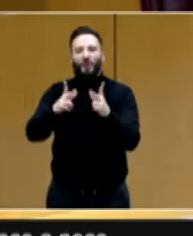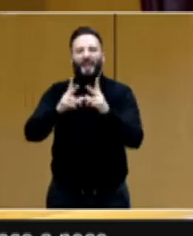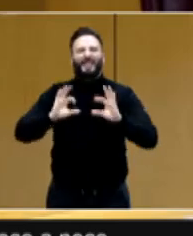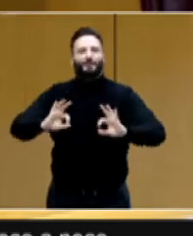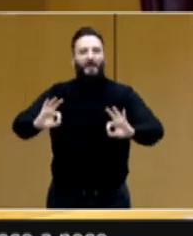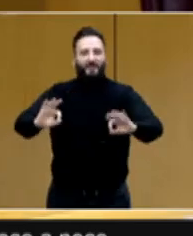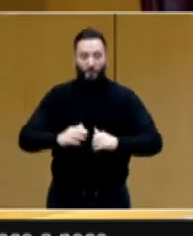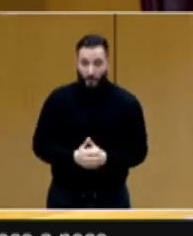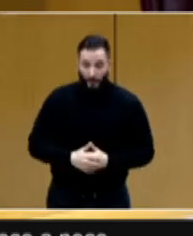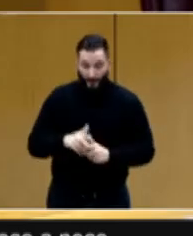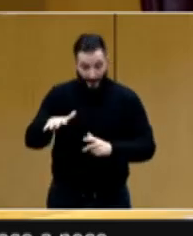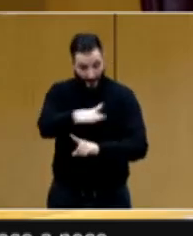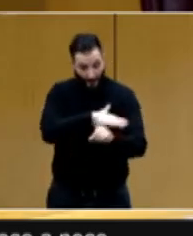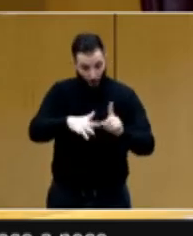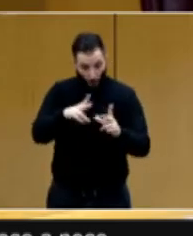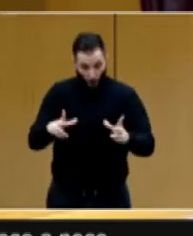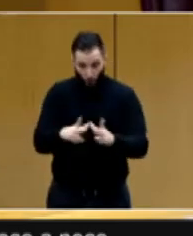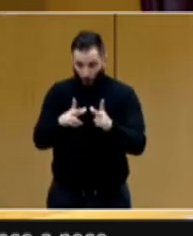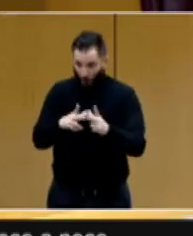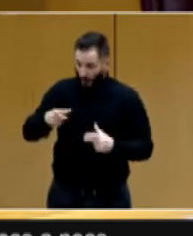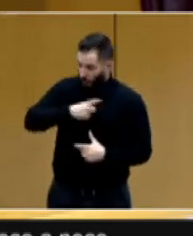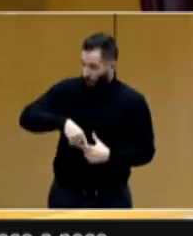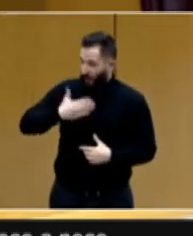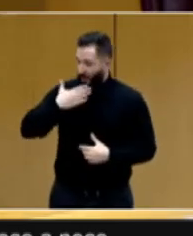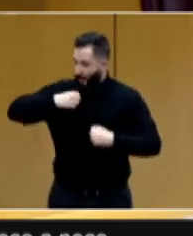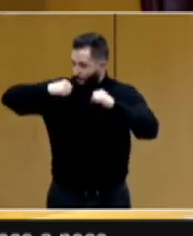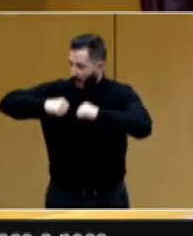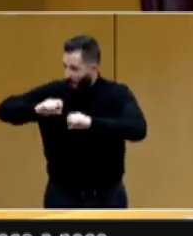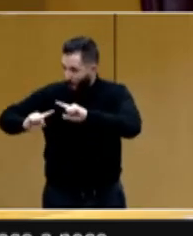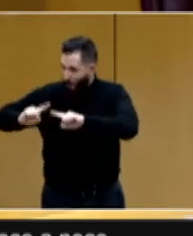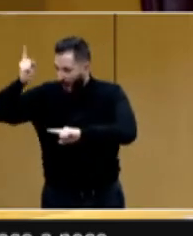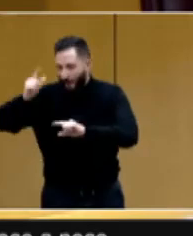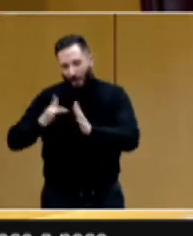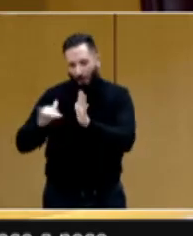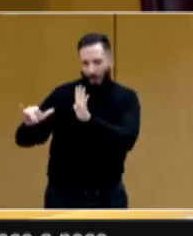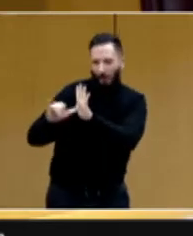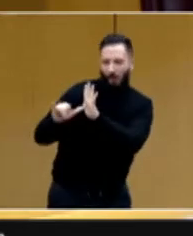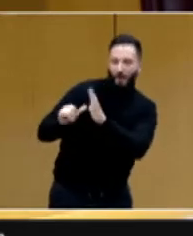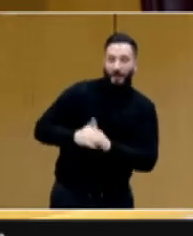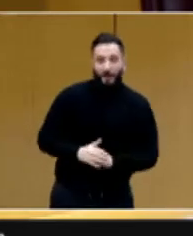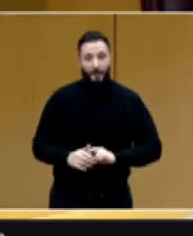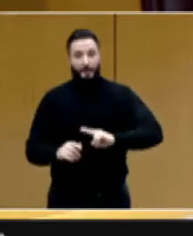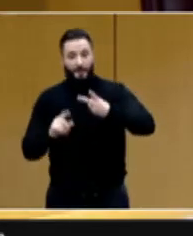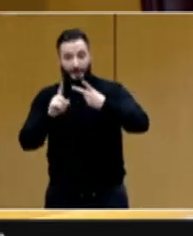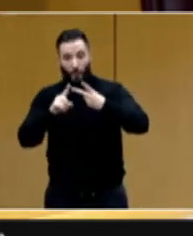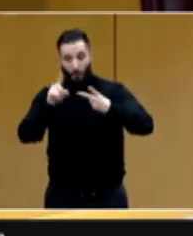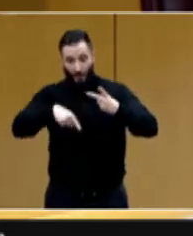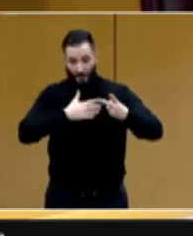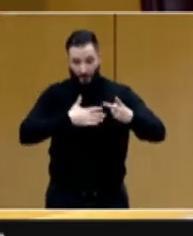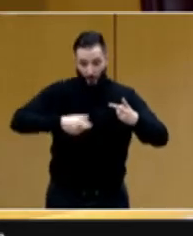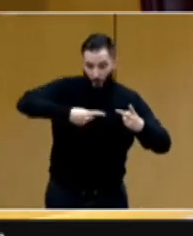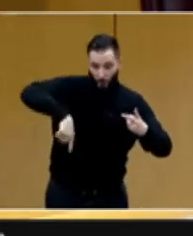no seremos los de mayor envejecimiento pero andaremos lejos y una parte Y en segundo lugar nosotros vivimos en una en un territorio pequeño